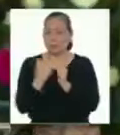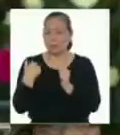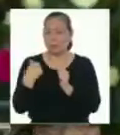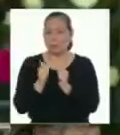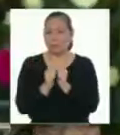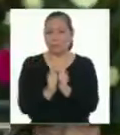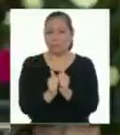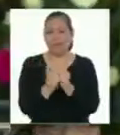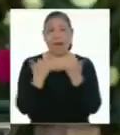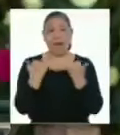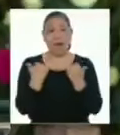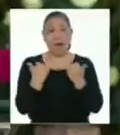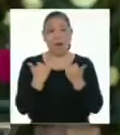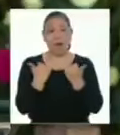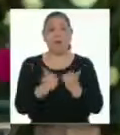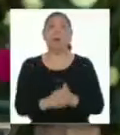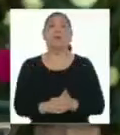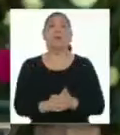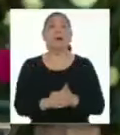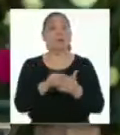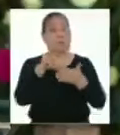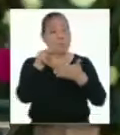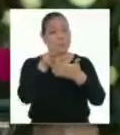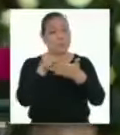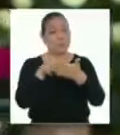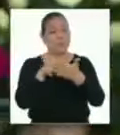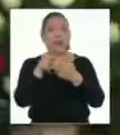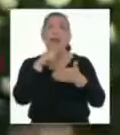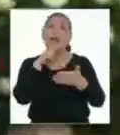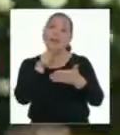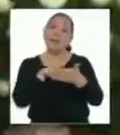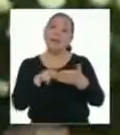nosotros. Escuchemos con atención las lecturas.